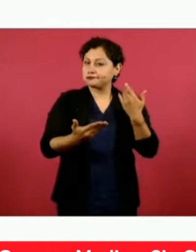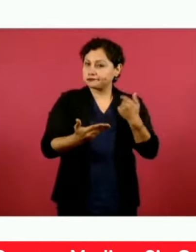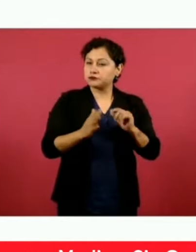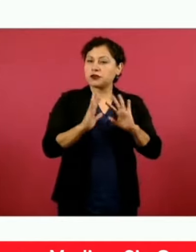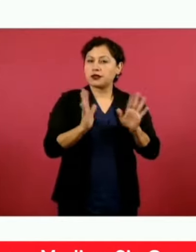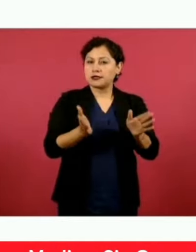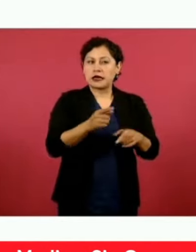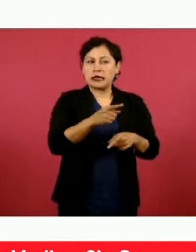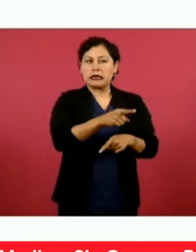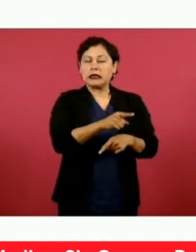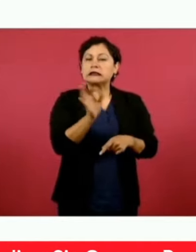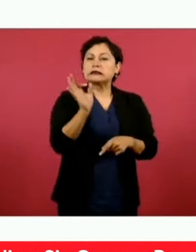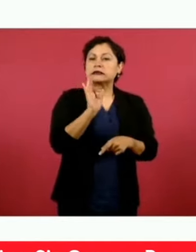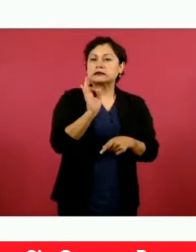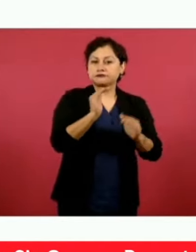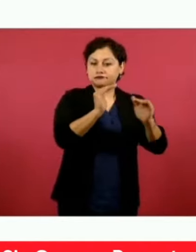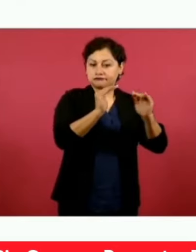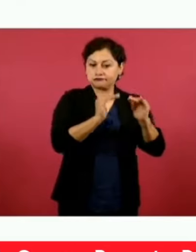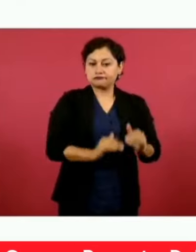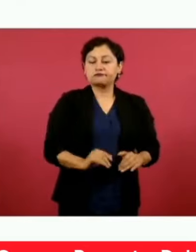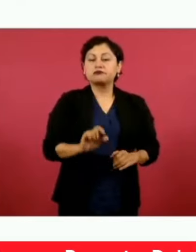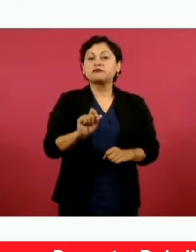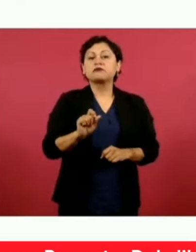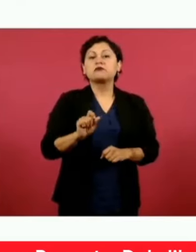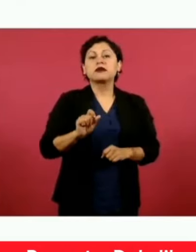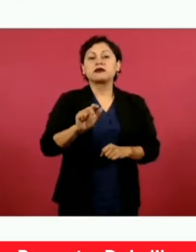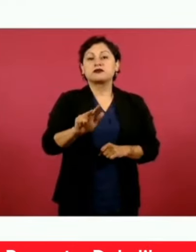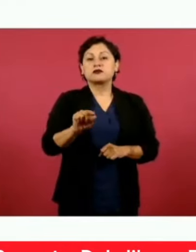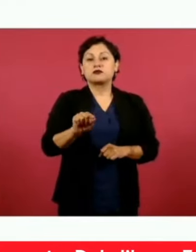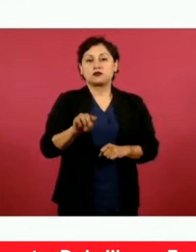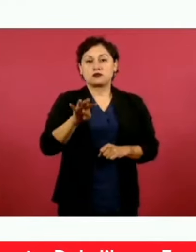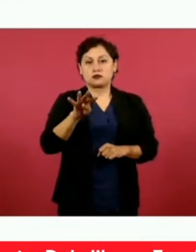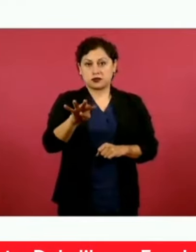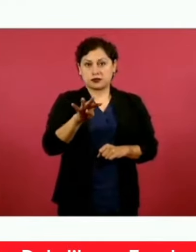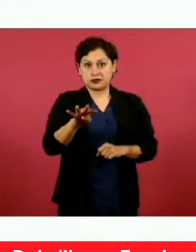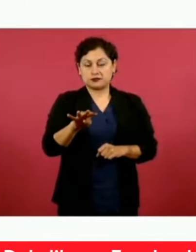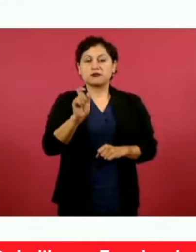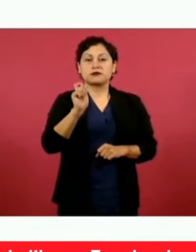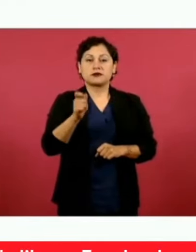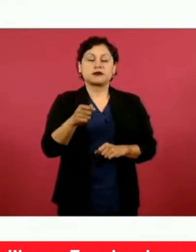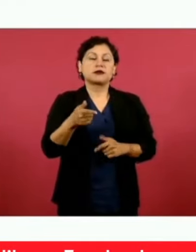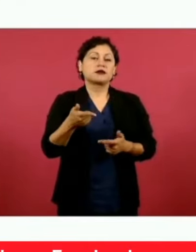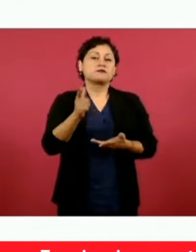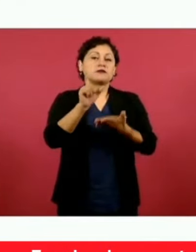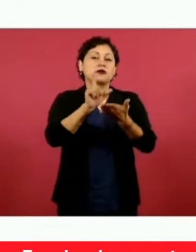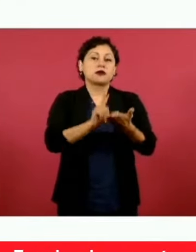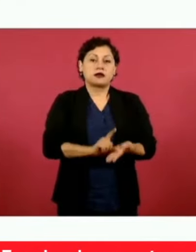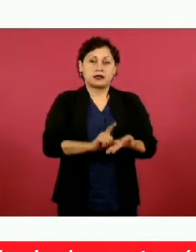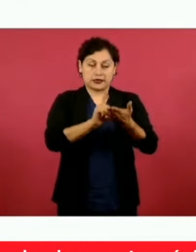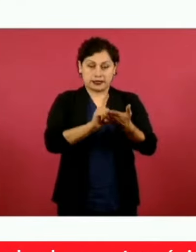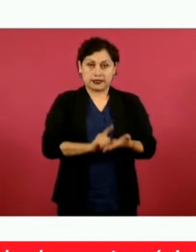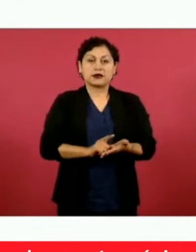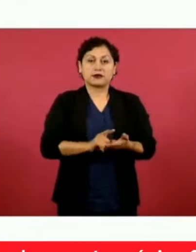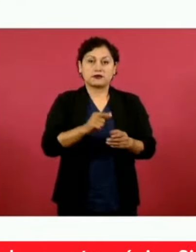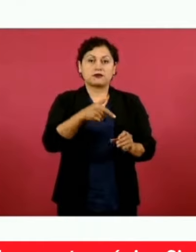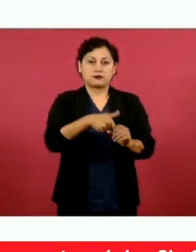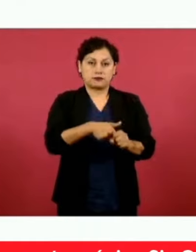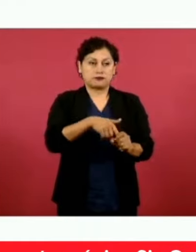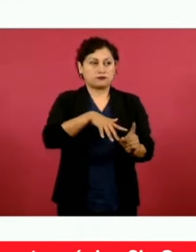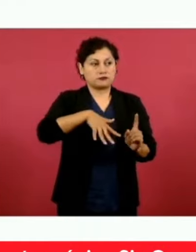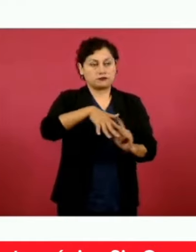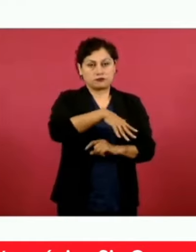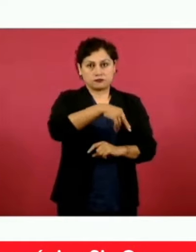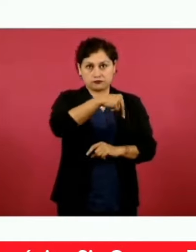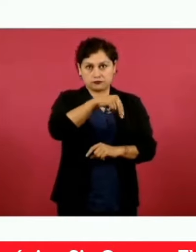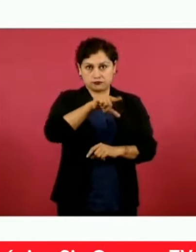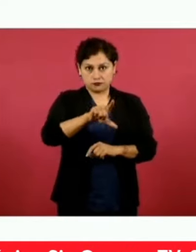seguramente tuvieron algún detalle, 28 pesos con 19 centavos el litro de premium en Apodaca, Nuevo León.